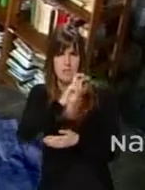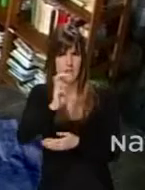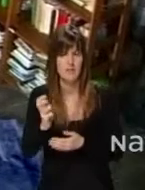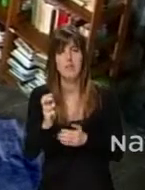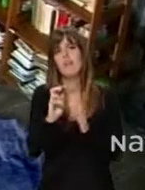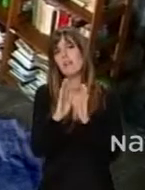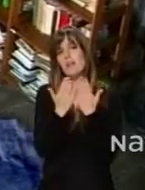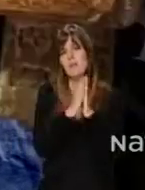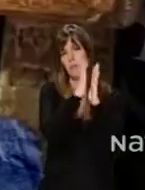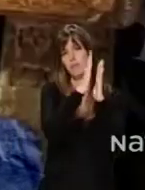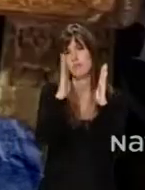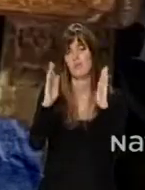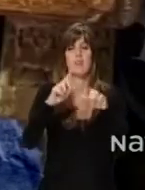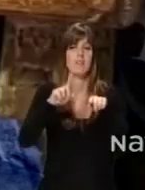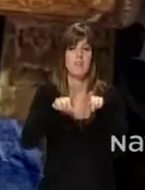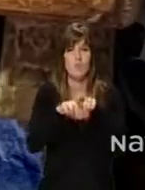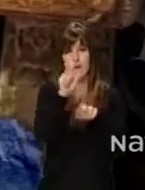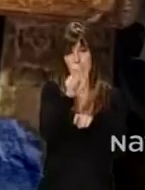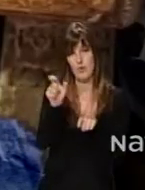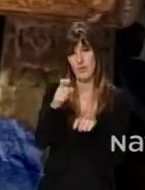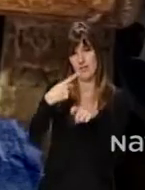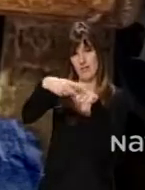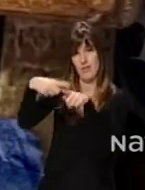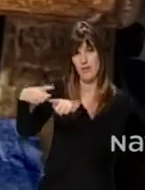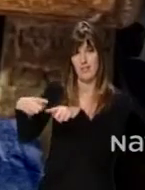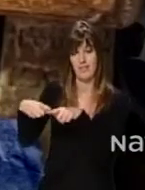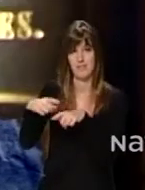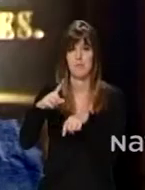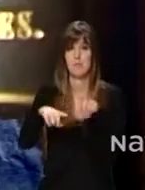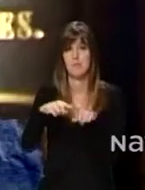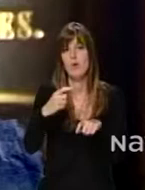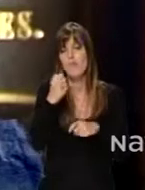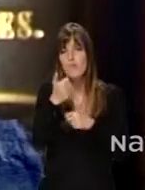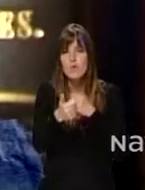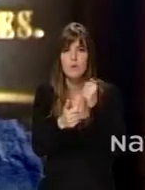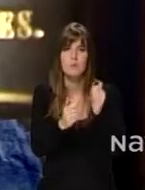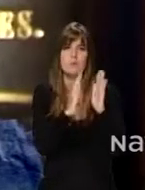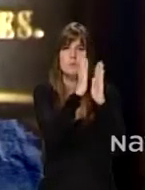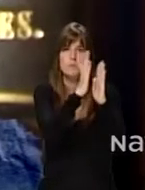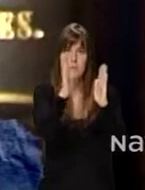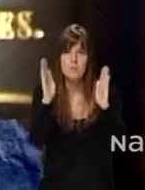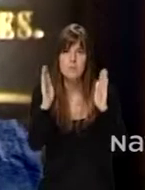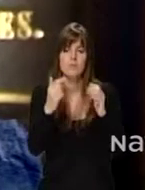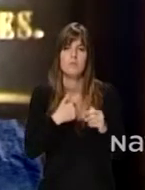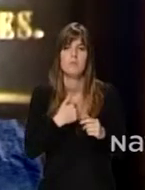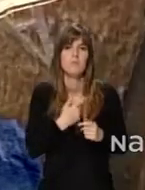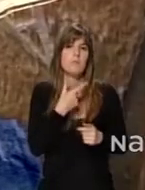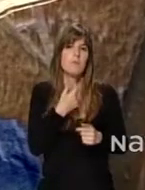las personas, al final pues uno se va juntando y va hablando con los que va teniendo más